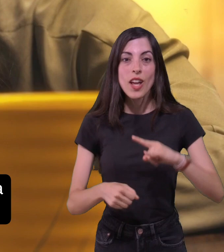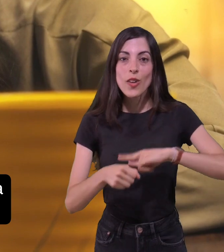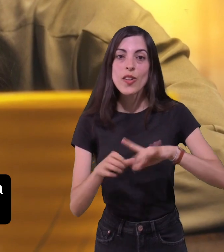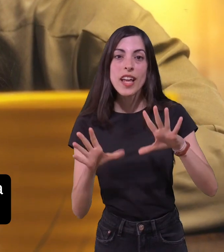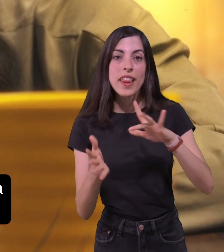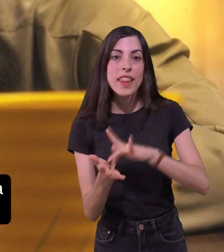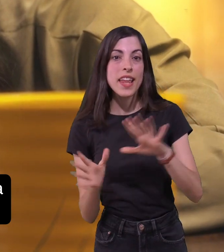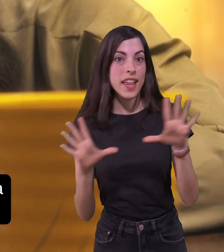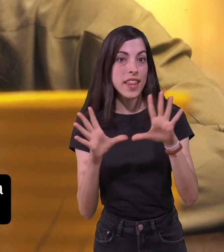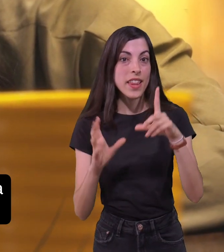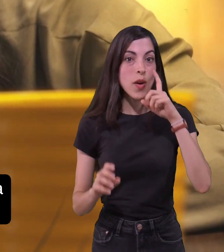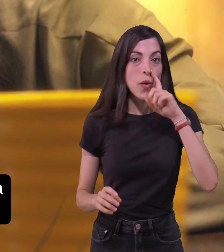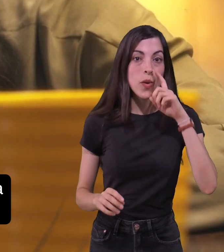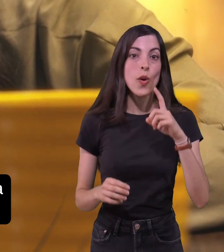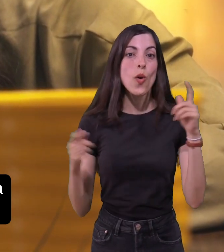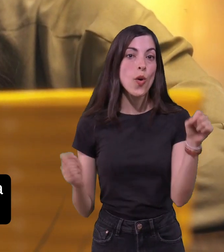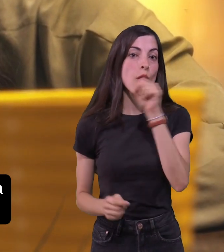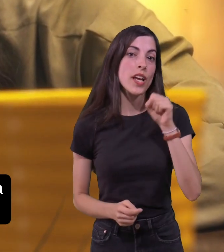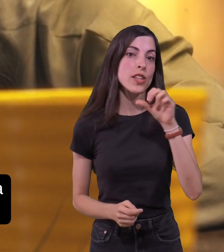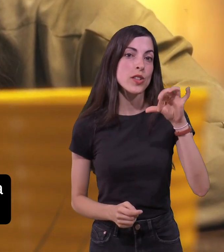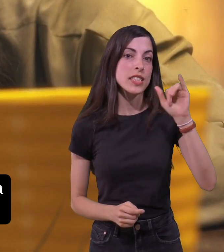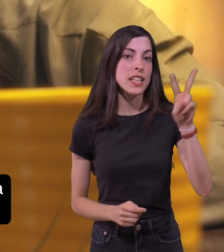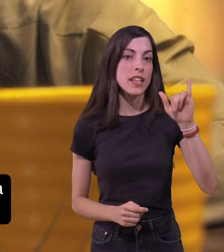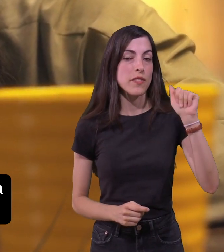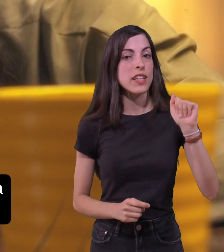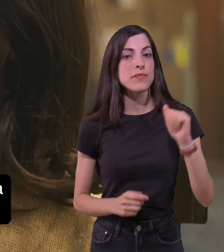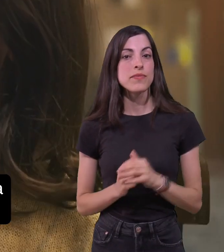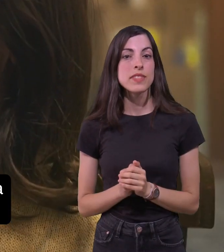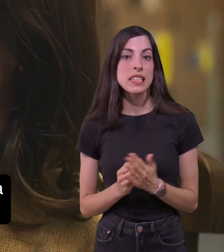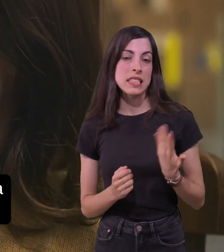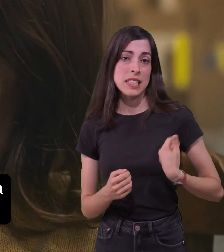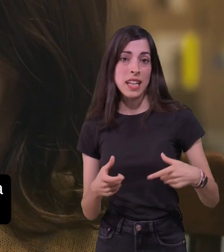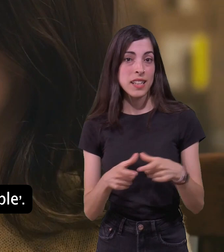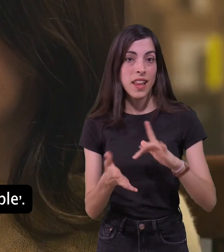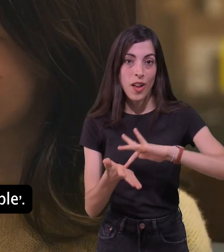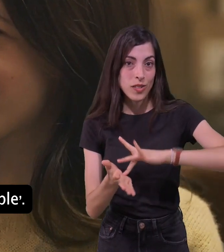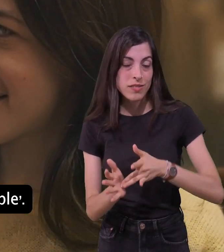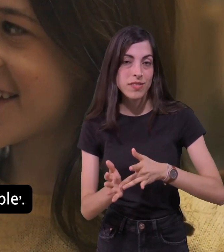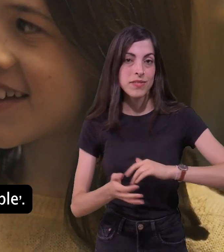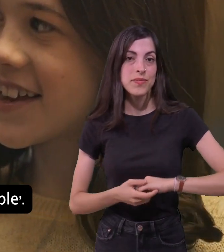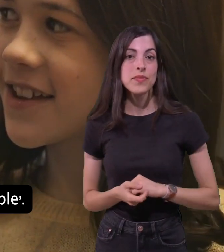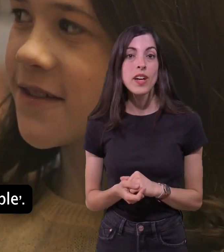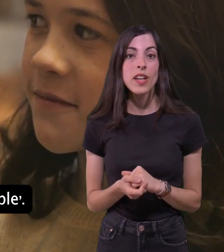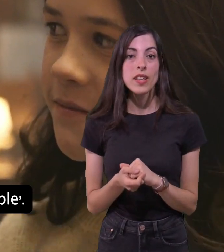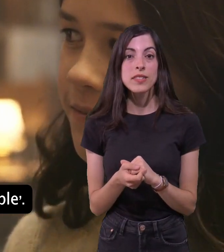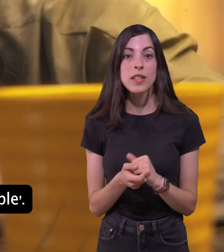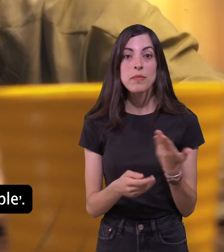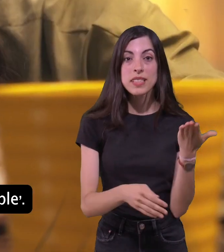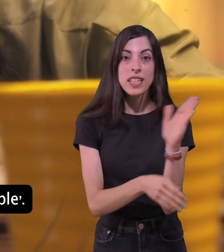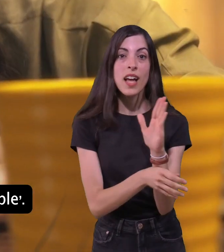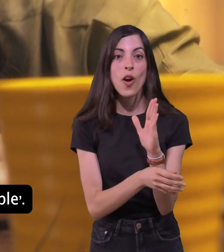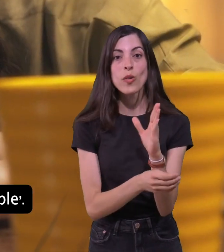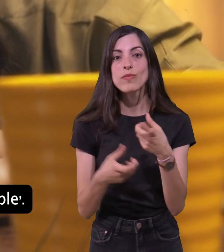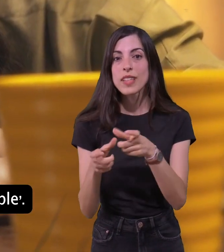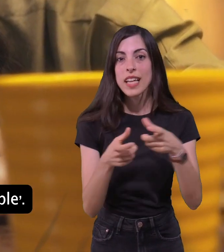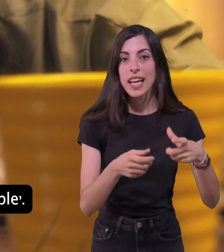El lunes 10 de julio llega con el concierto de Silvia Pérez Cruz, que ha colgado hace ya tiempo el cartel de completo para presentar